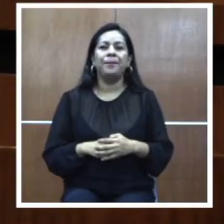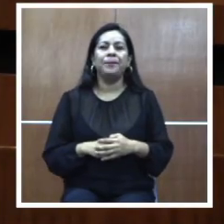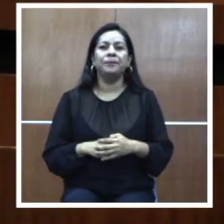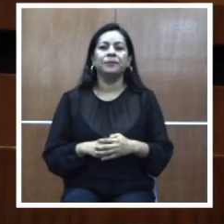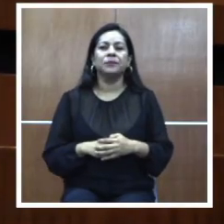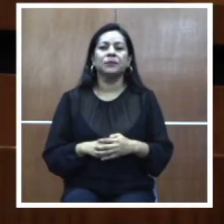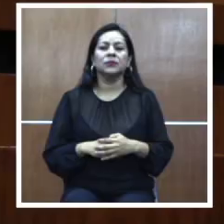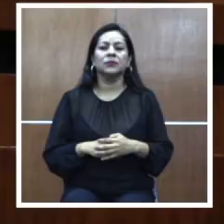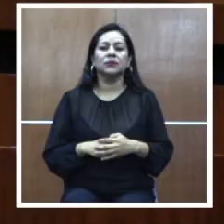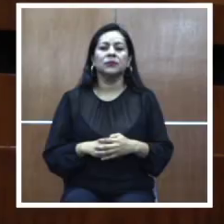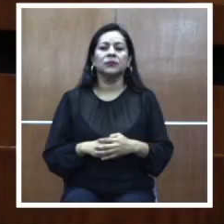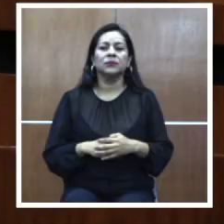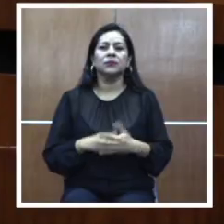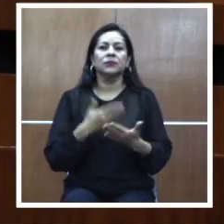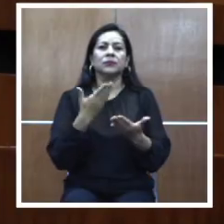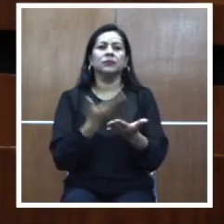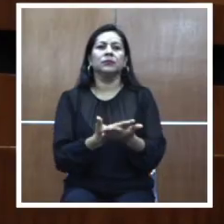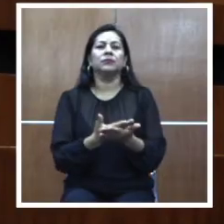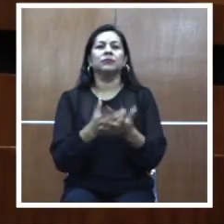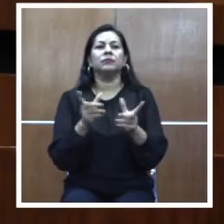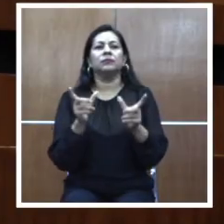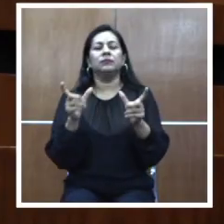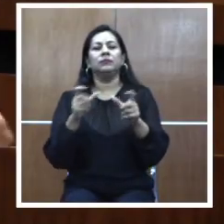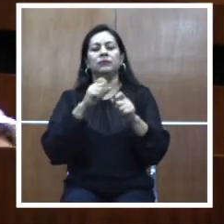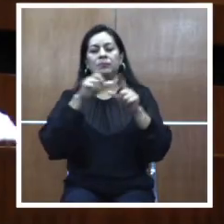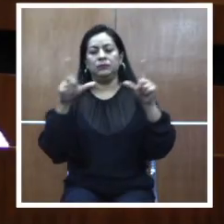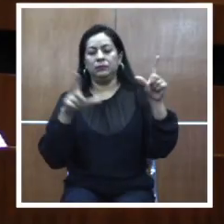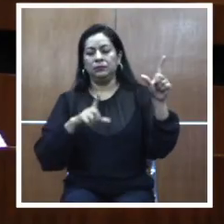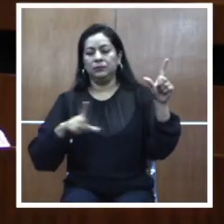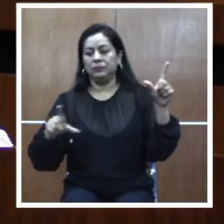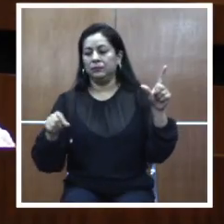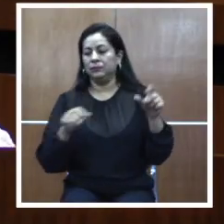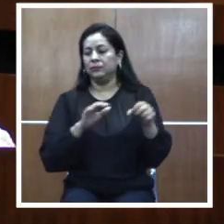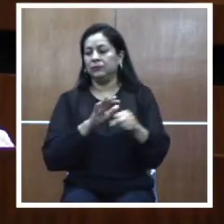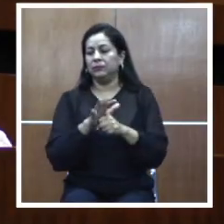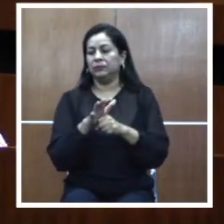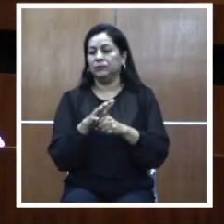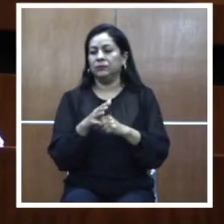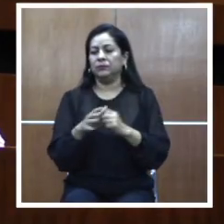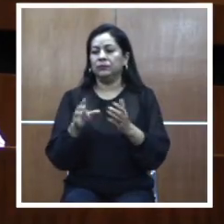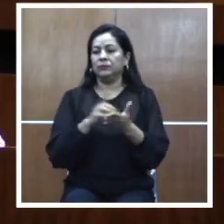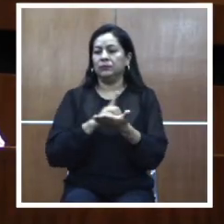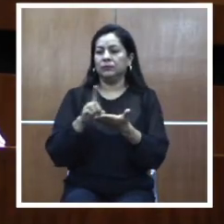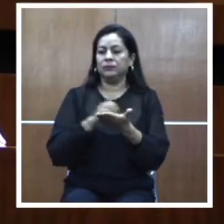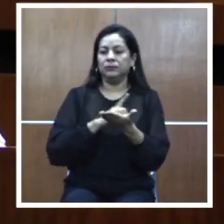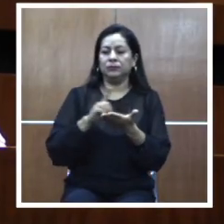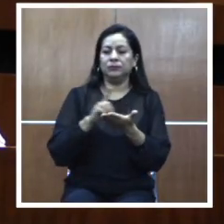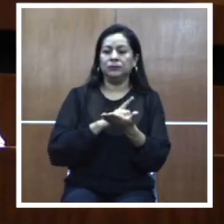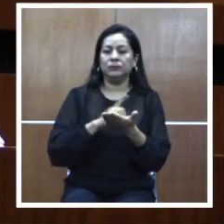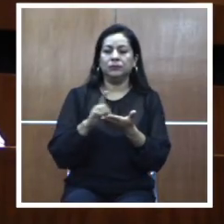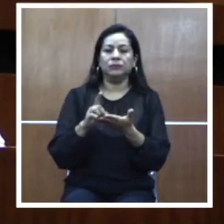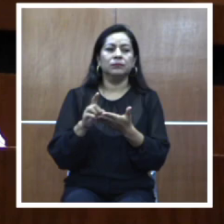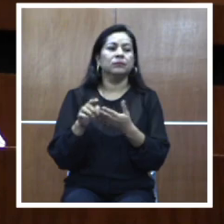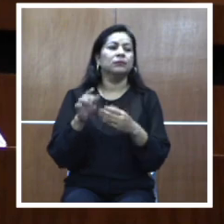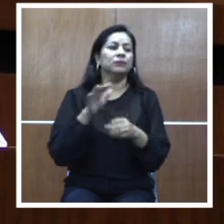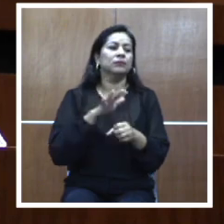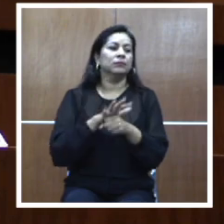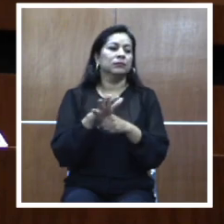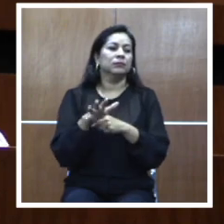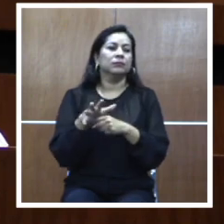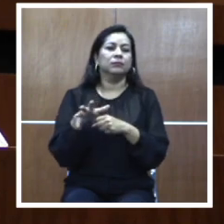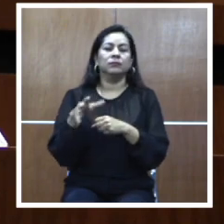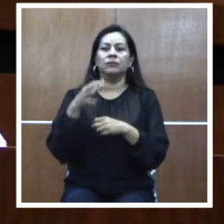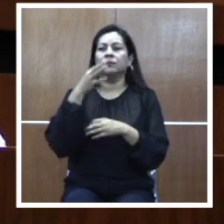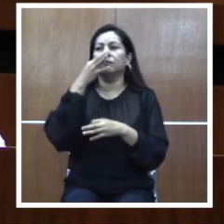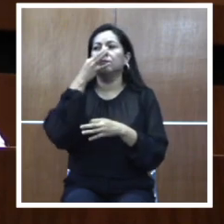Y se planteaba que era una cuestión de seguridad nacional por el trasiego de drogas a las que son